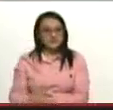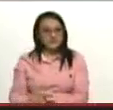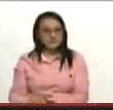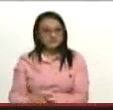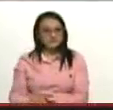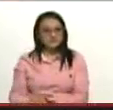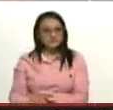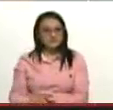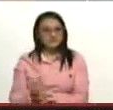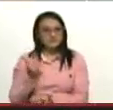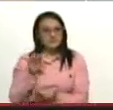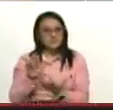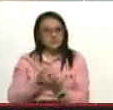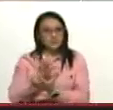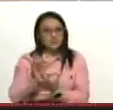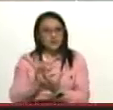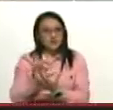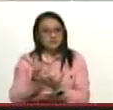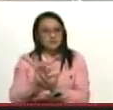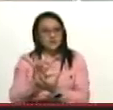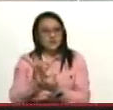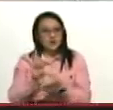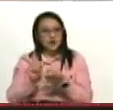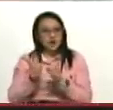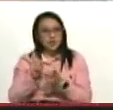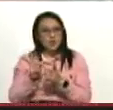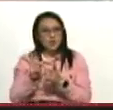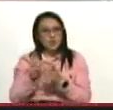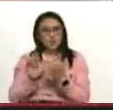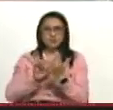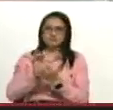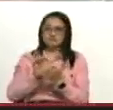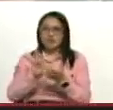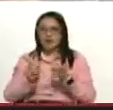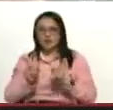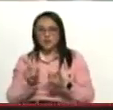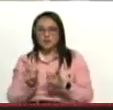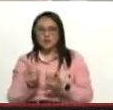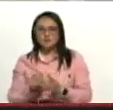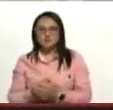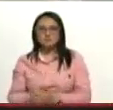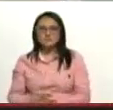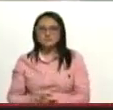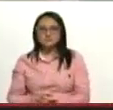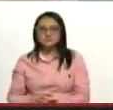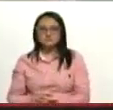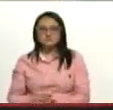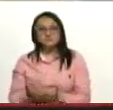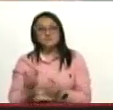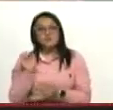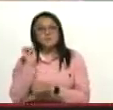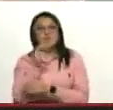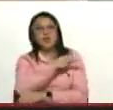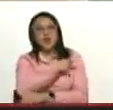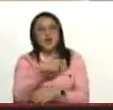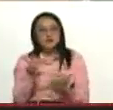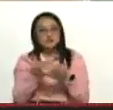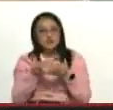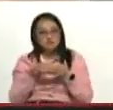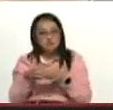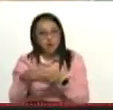tienen les presentaron también unos algunos retos y entonces enviaron una delegación